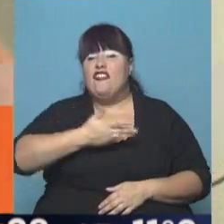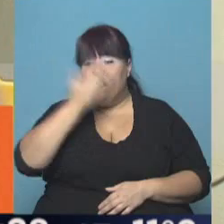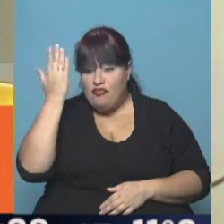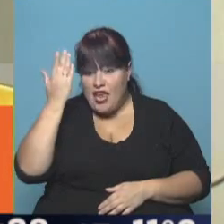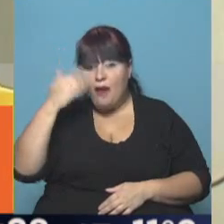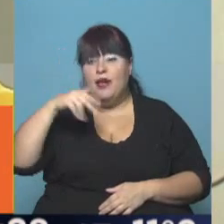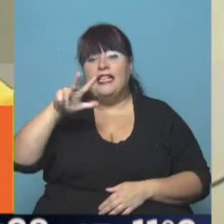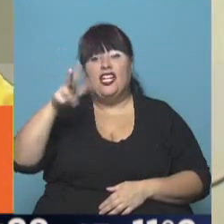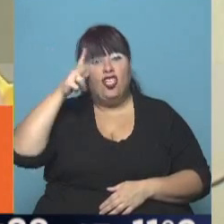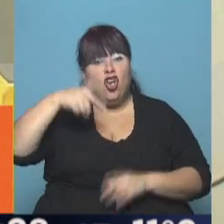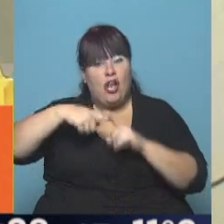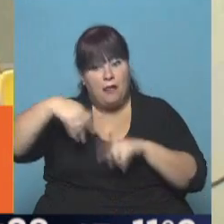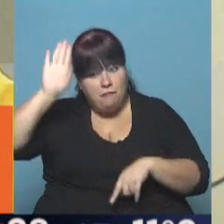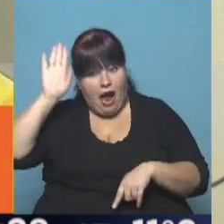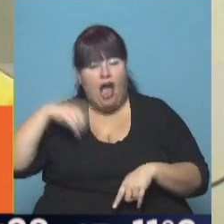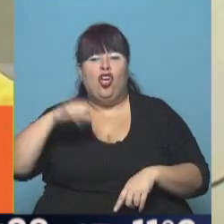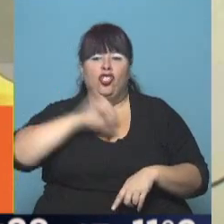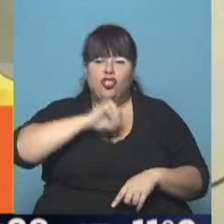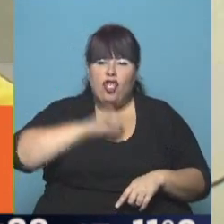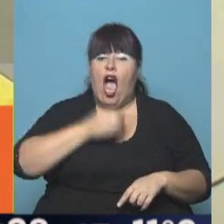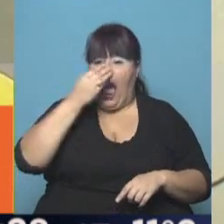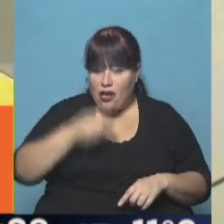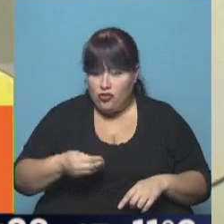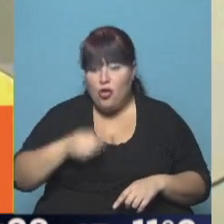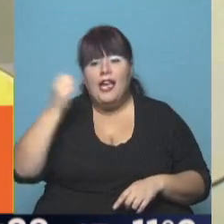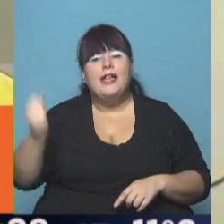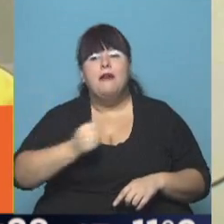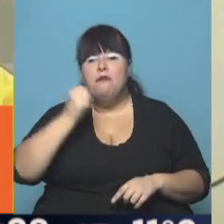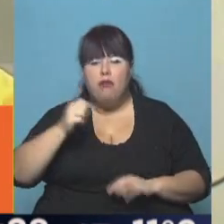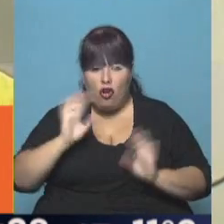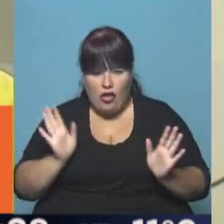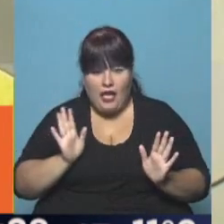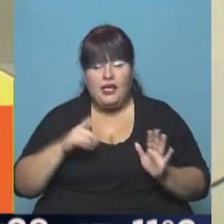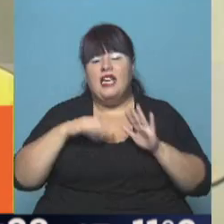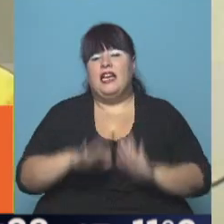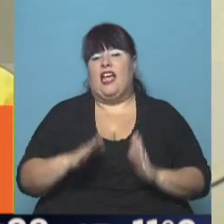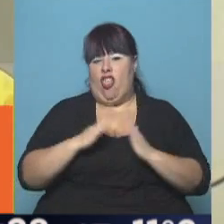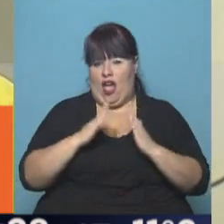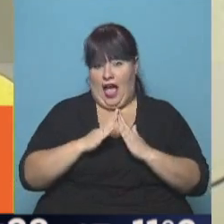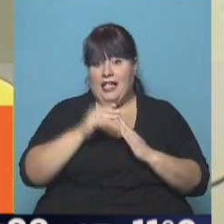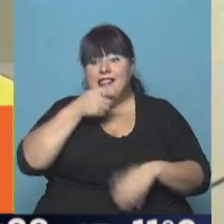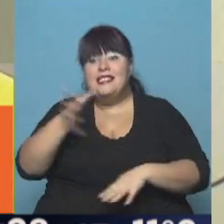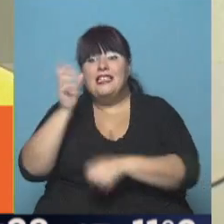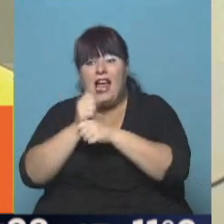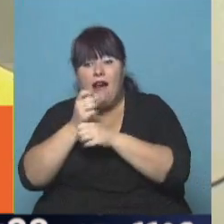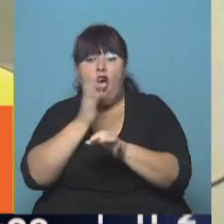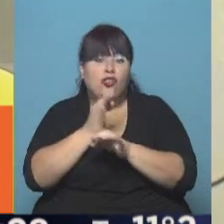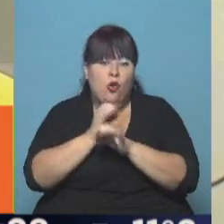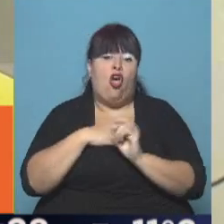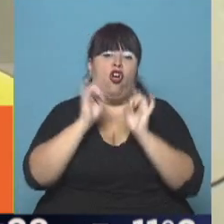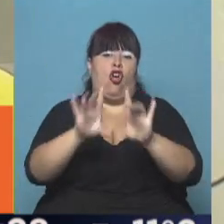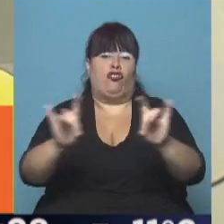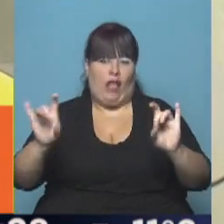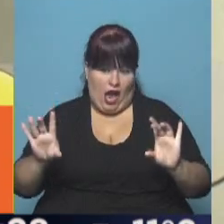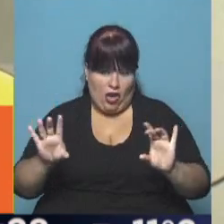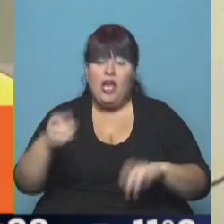arriba de 38 grados tengo tos o estornudos muy importante me quedo en mi casa si voy a trabajar o voy a la escuela contagió al